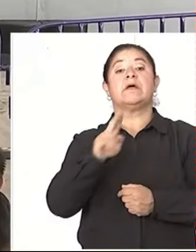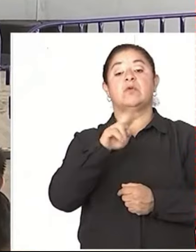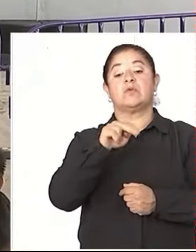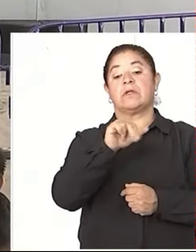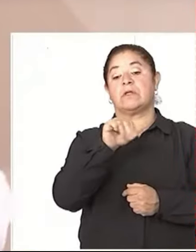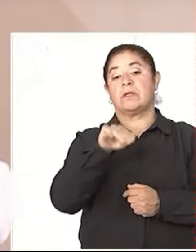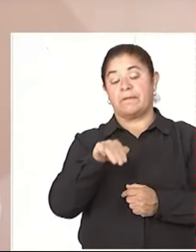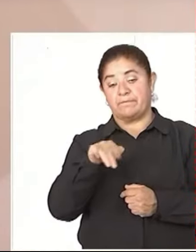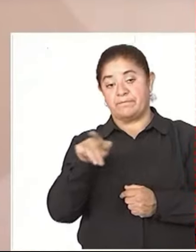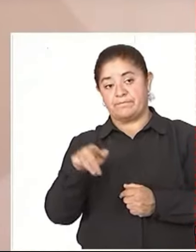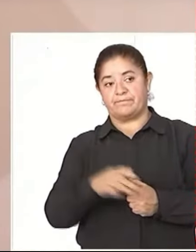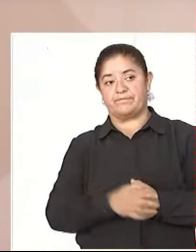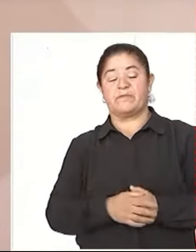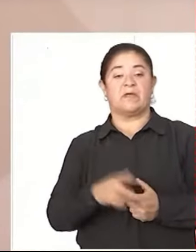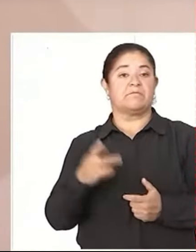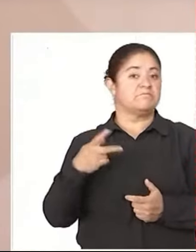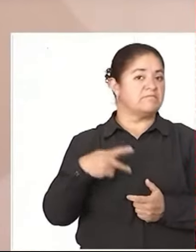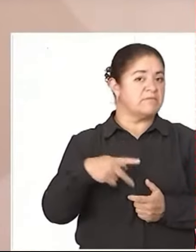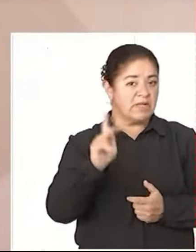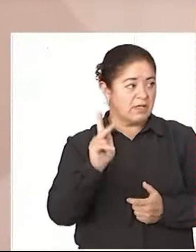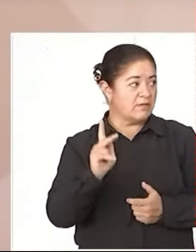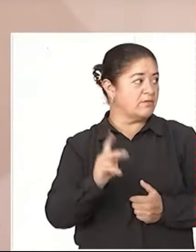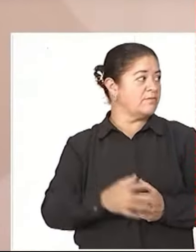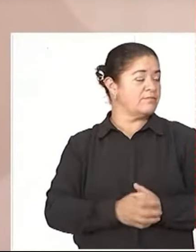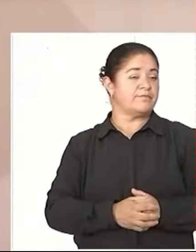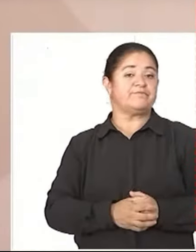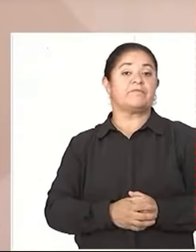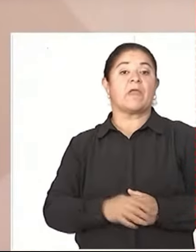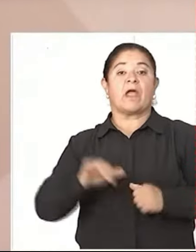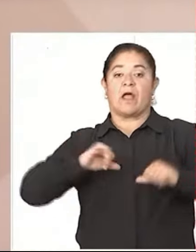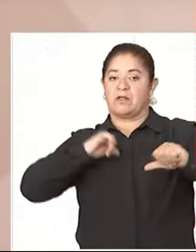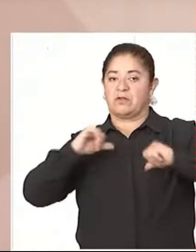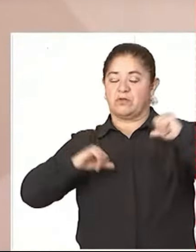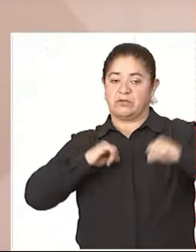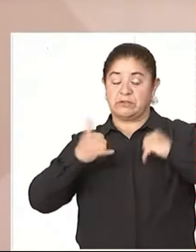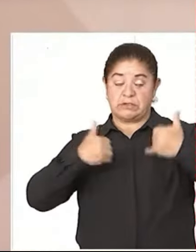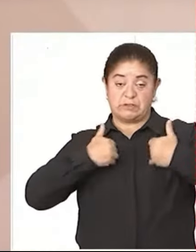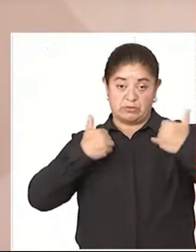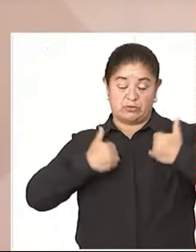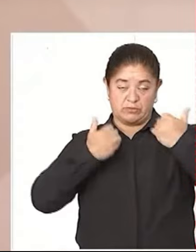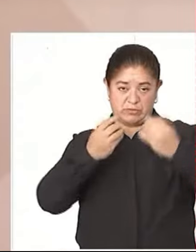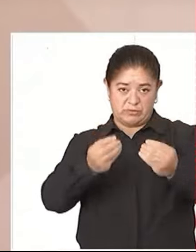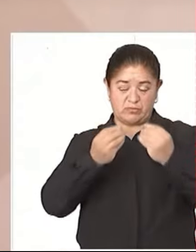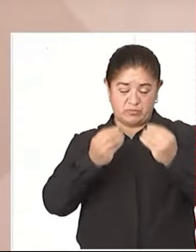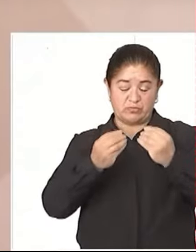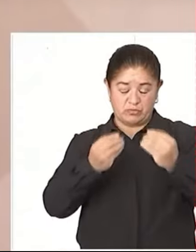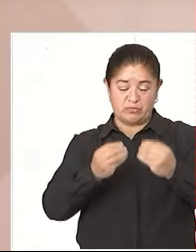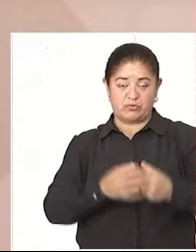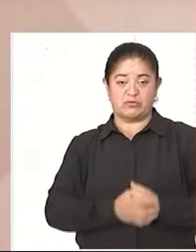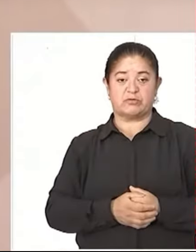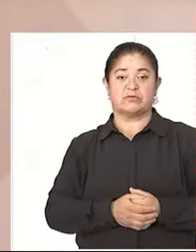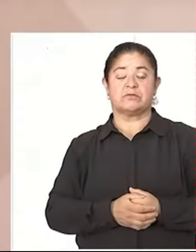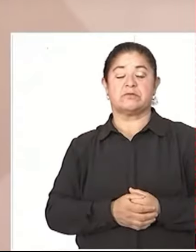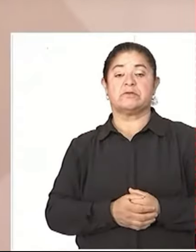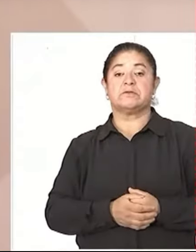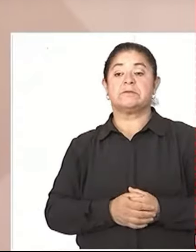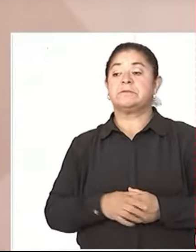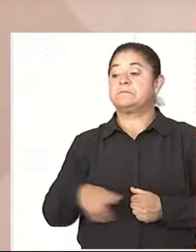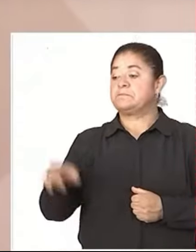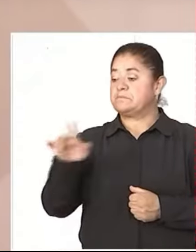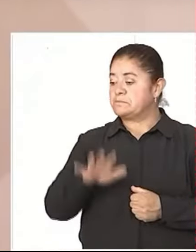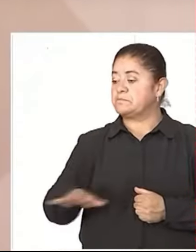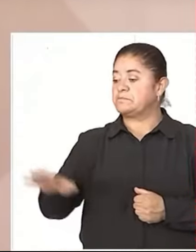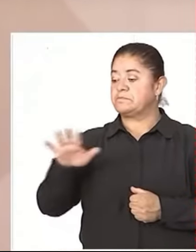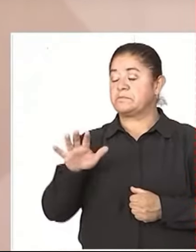un gobierno este trabajar y beneficiar siempre este al pueblo brindar todo ese apoyo a la gente del pueblo